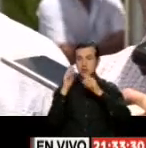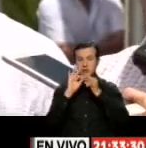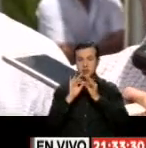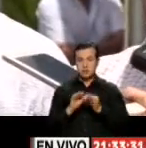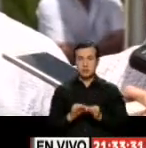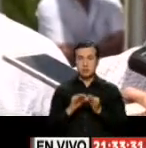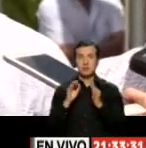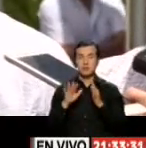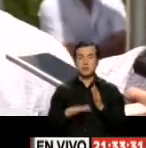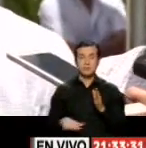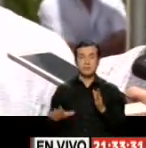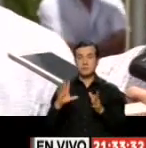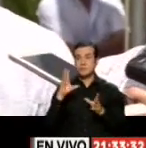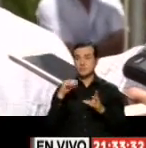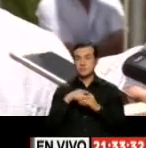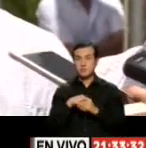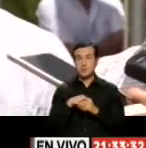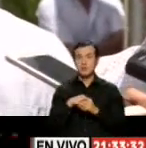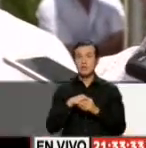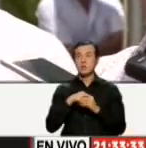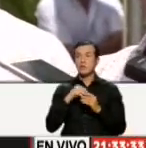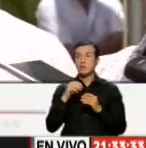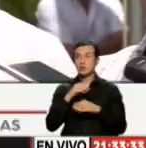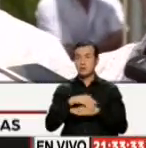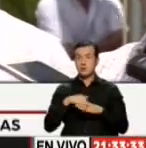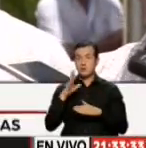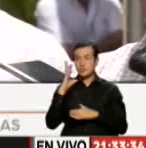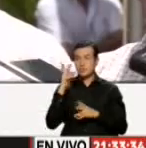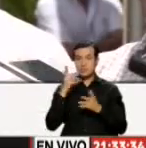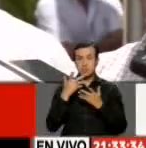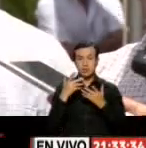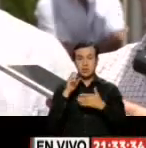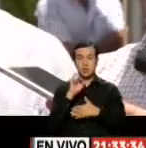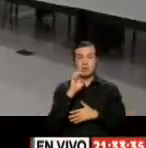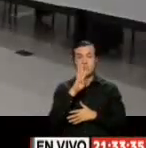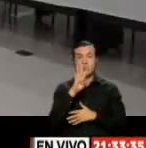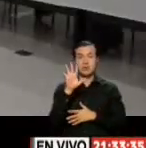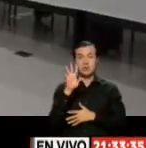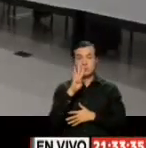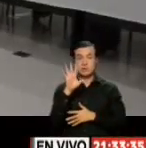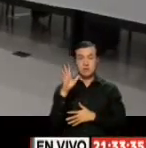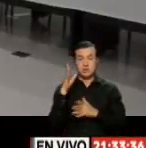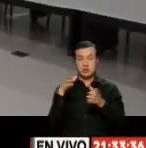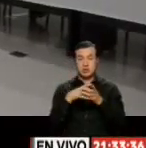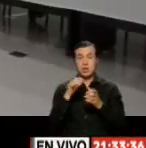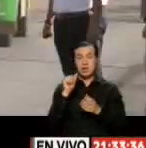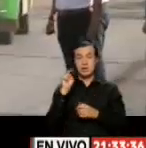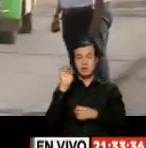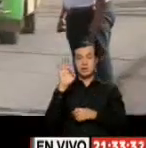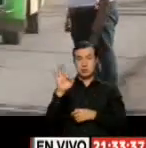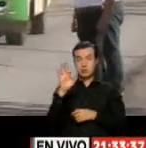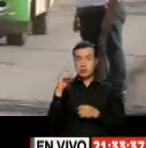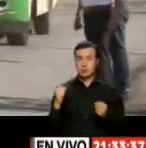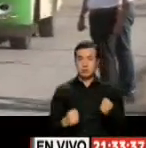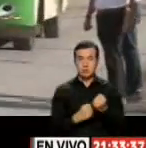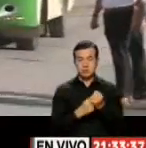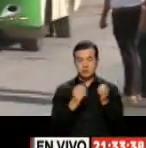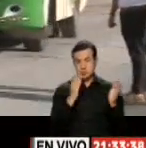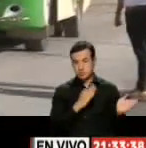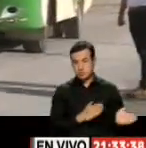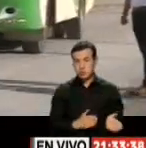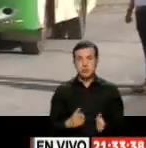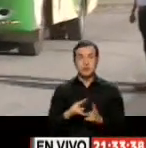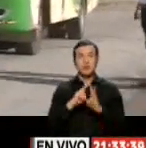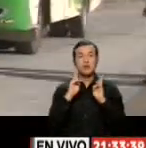mantenimiento vial de la red, de la troncal amazónica, o la red vial estatal, en nuestro caso la I-45. Y la Agencia Nacional de Tránsito a poner orden en